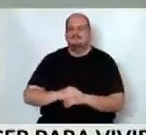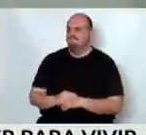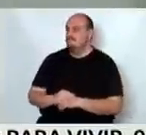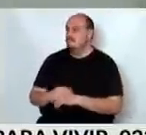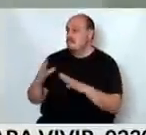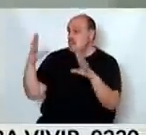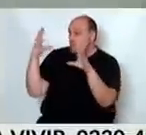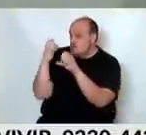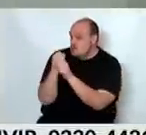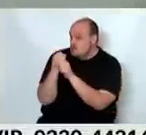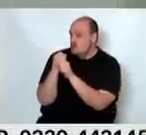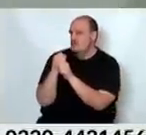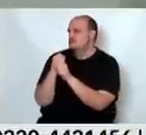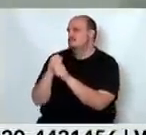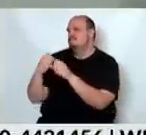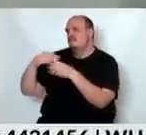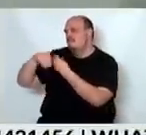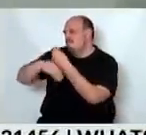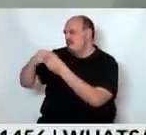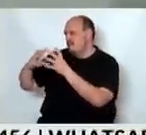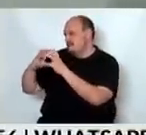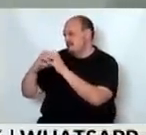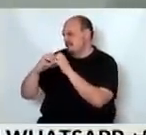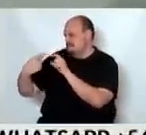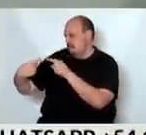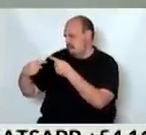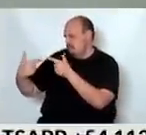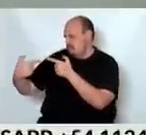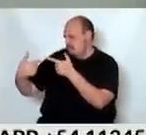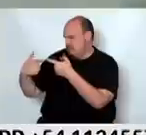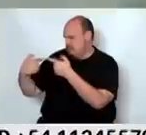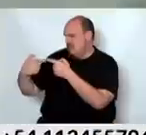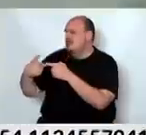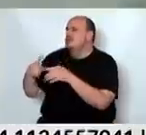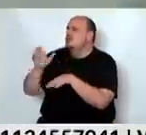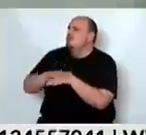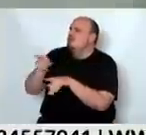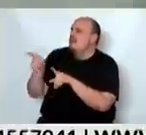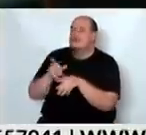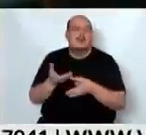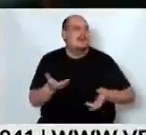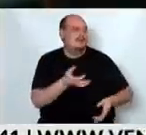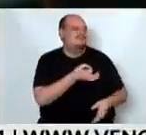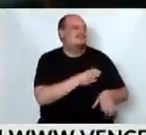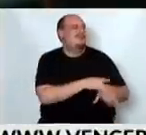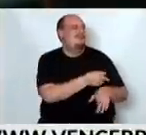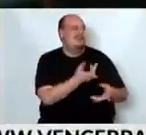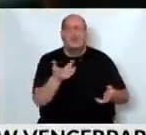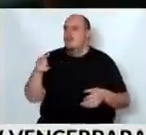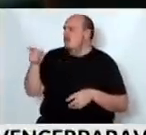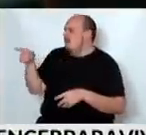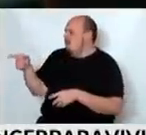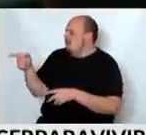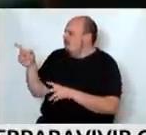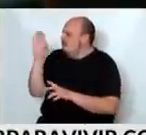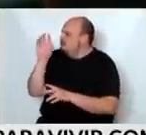a pelearte, nos peleamos todos entre todos. Porque buscas un responsable, ¿no? Alguien que, claro. No, o sea, vos te escuchó, porque no lo